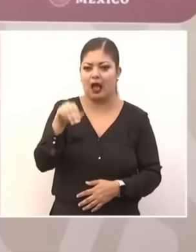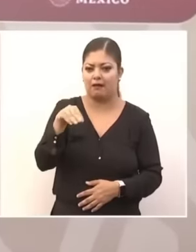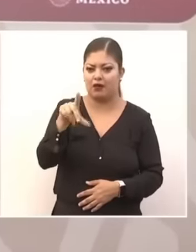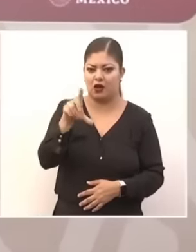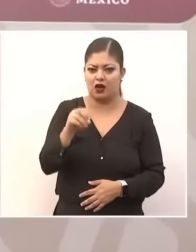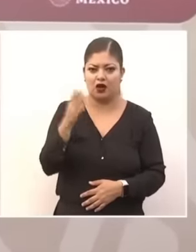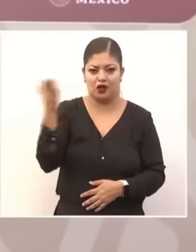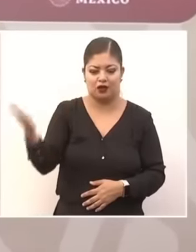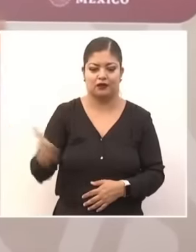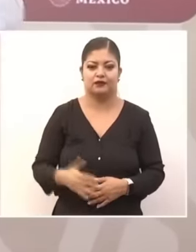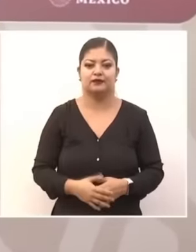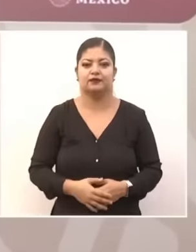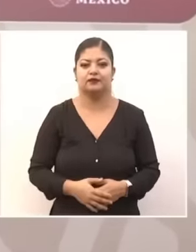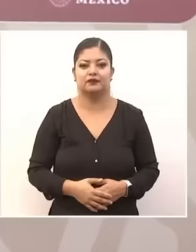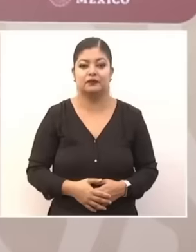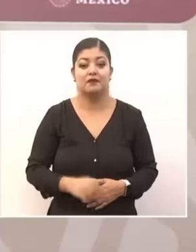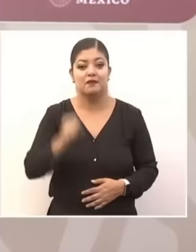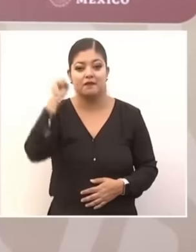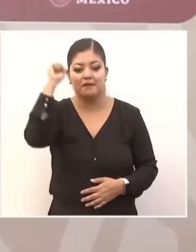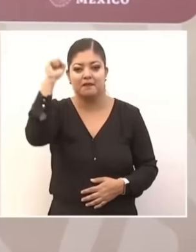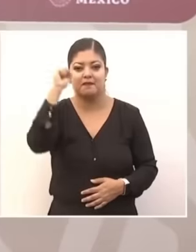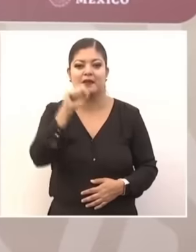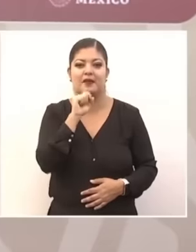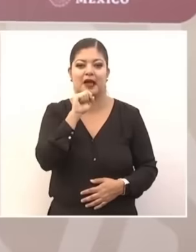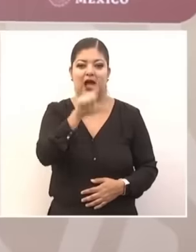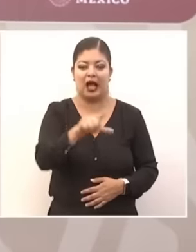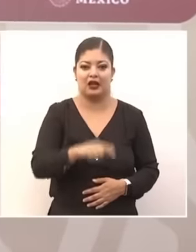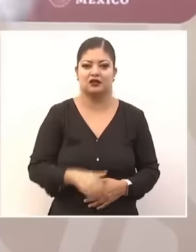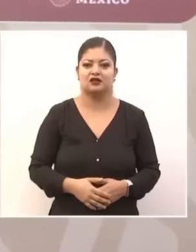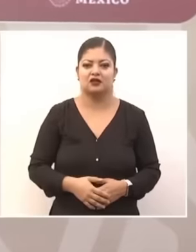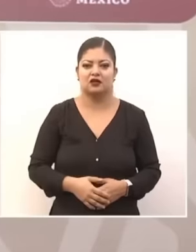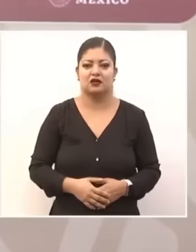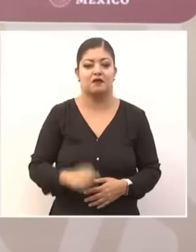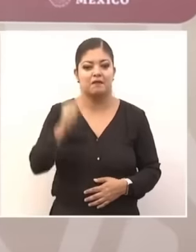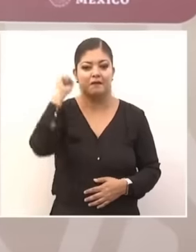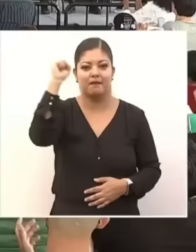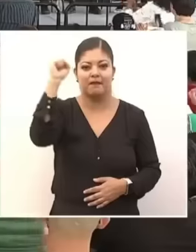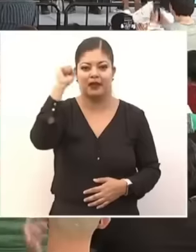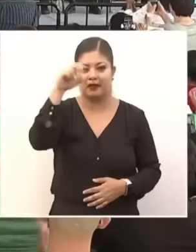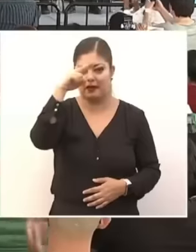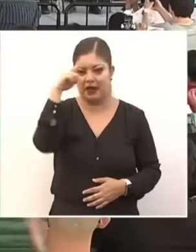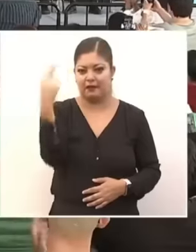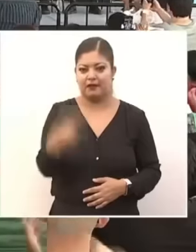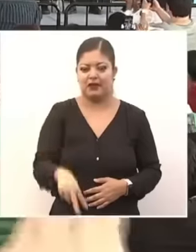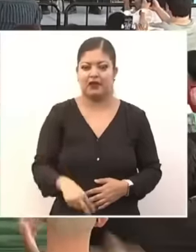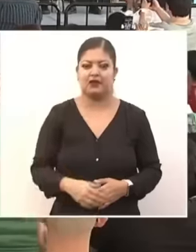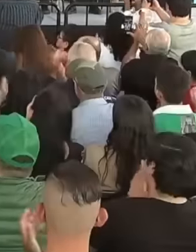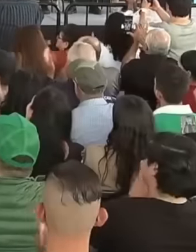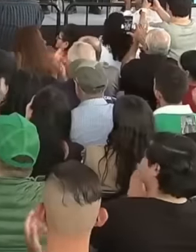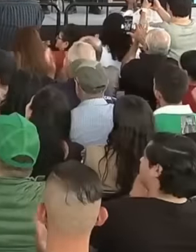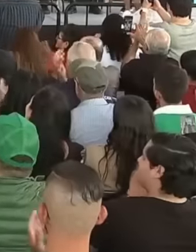Obrador! ¡Que viva Jalisco! ¡Que viva México!